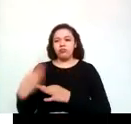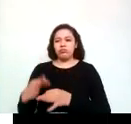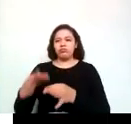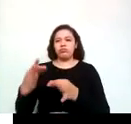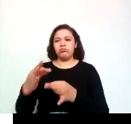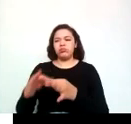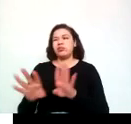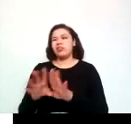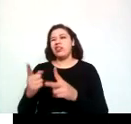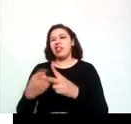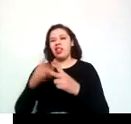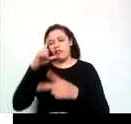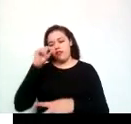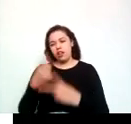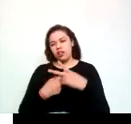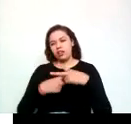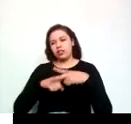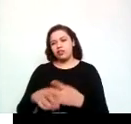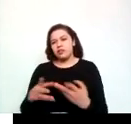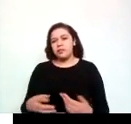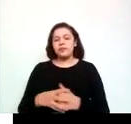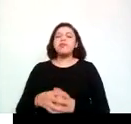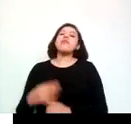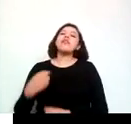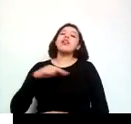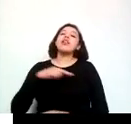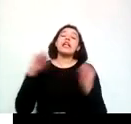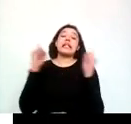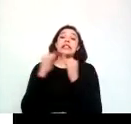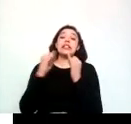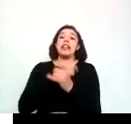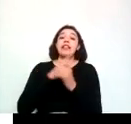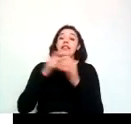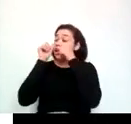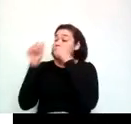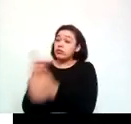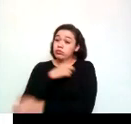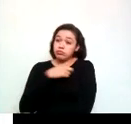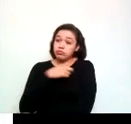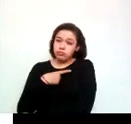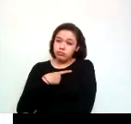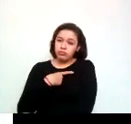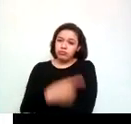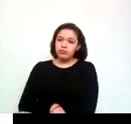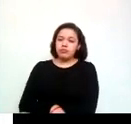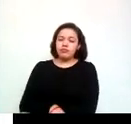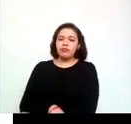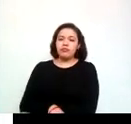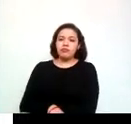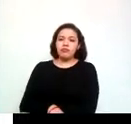Entonces, sí es algo en lo que como instituciones debemos poner muchísima atención. Después,